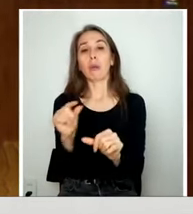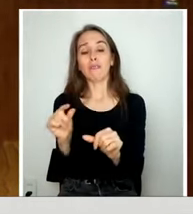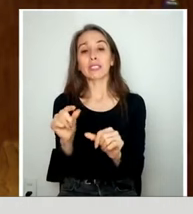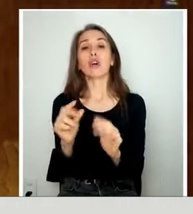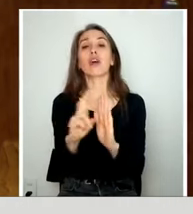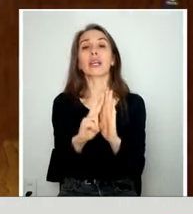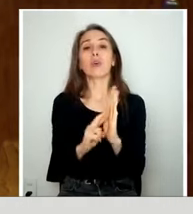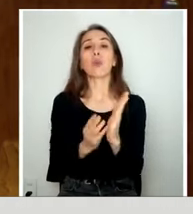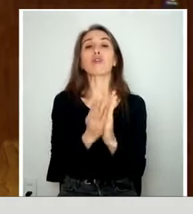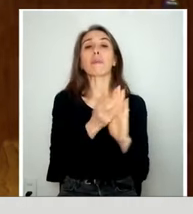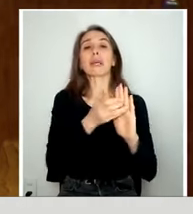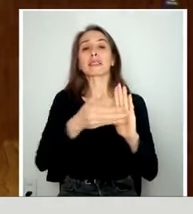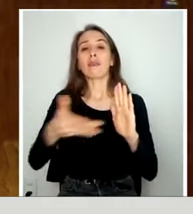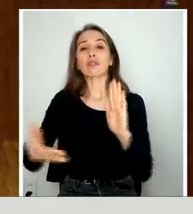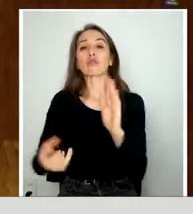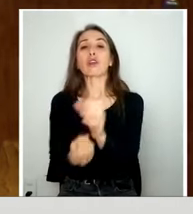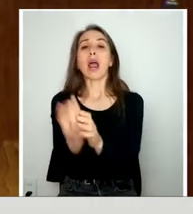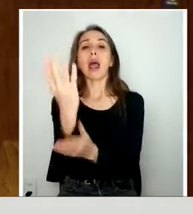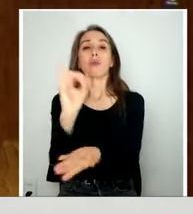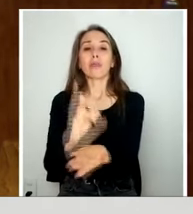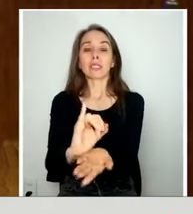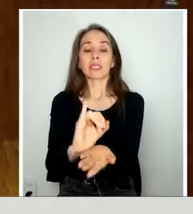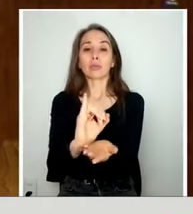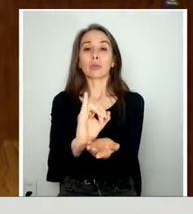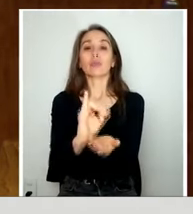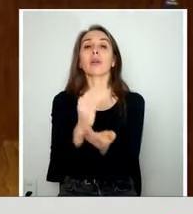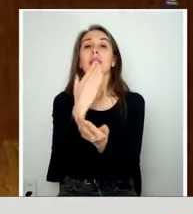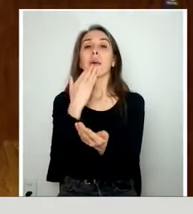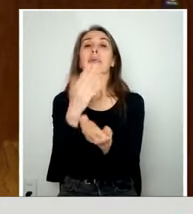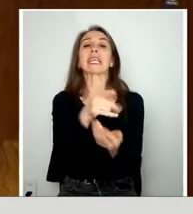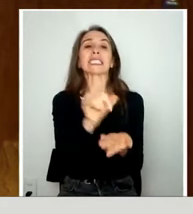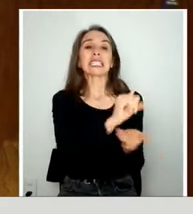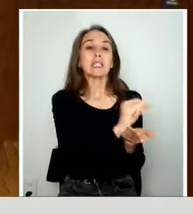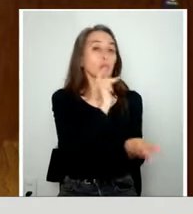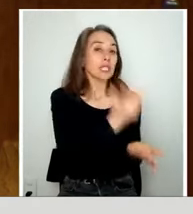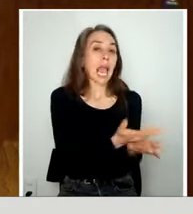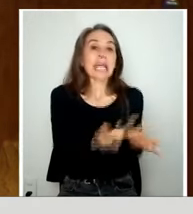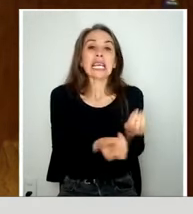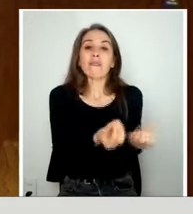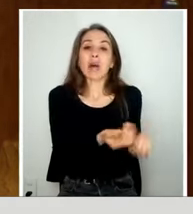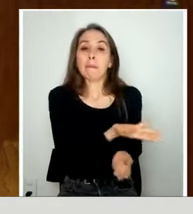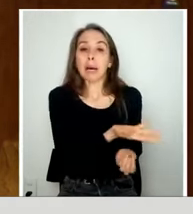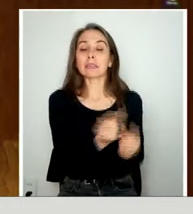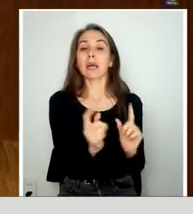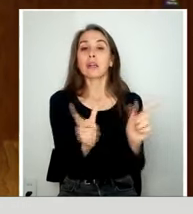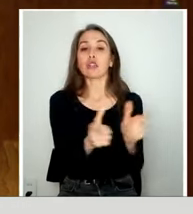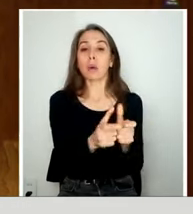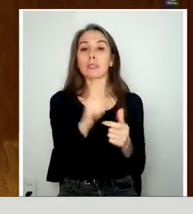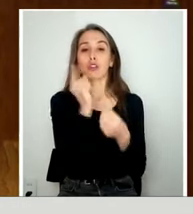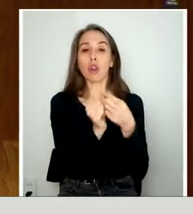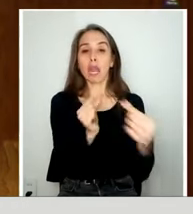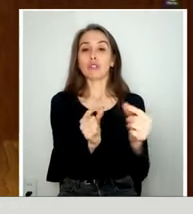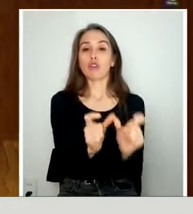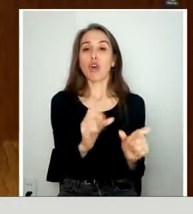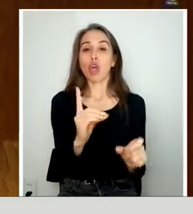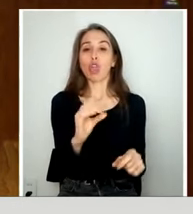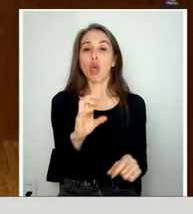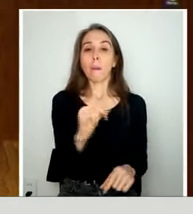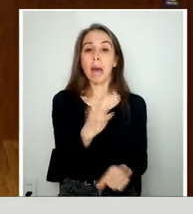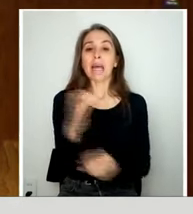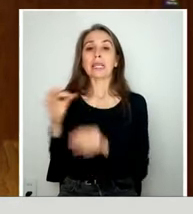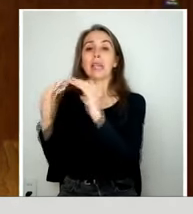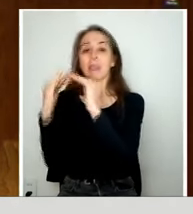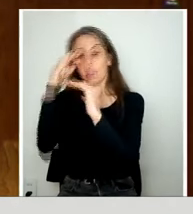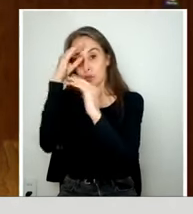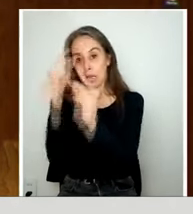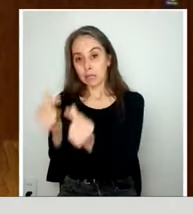vigencia de la nueva institucionalidad y la situación de los actuales organismos esto es la Comisión Nacional de control de dopaje y el tribunal de expertos en